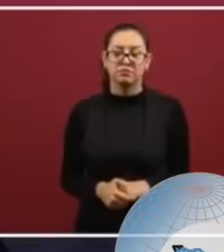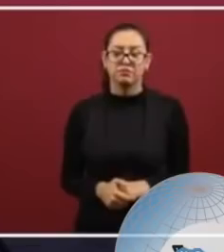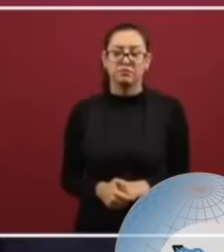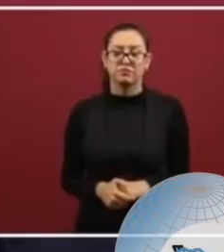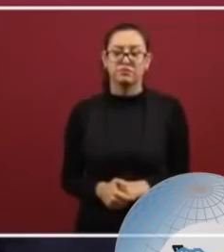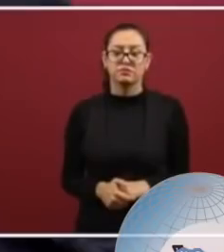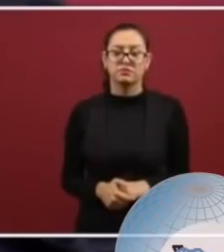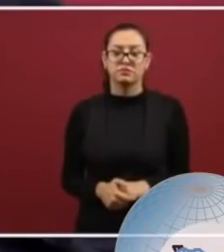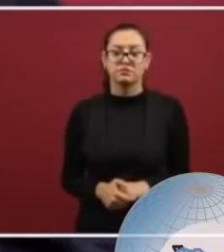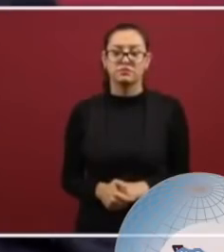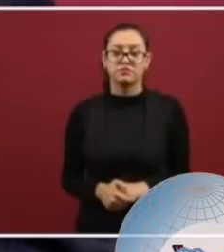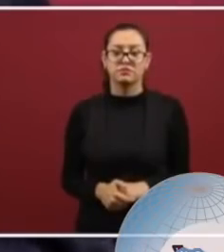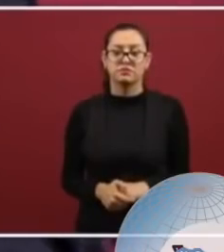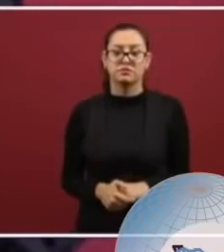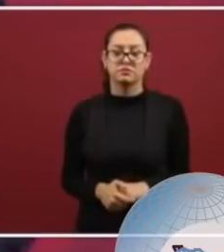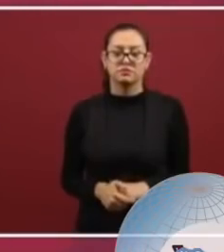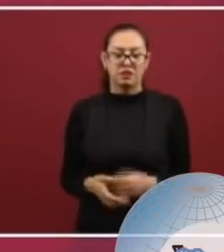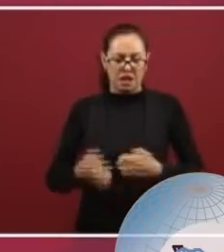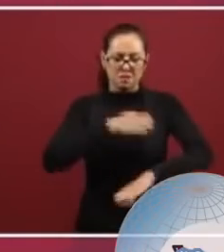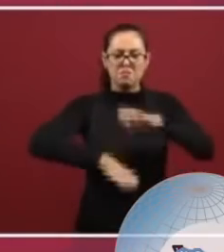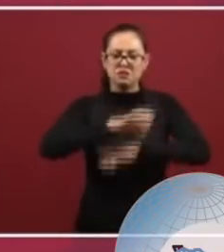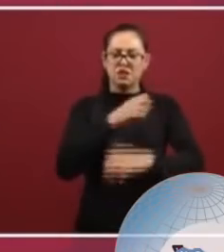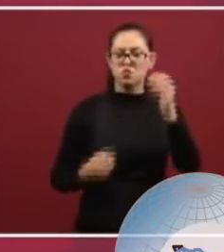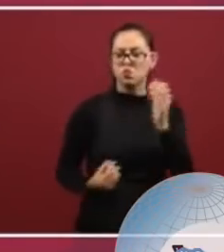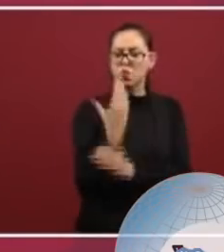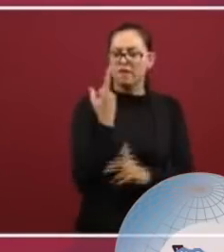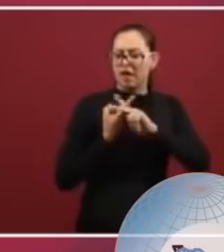Va a empezar a operar, esperamos